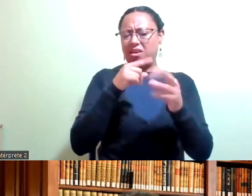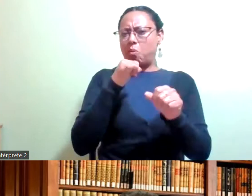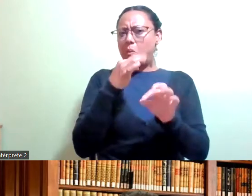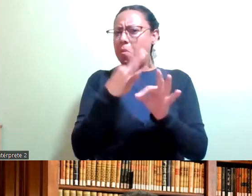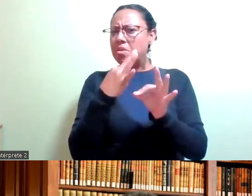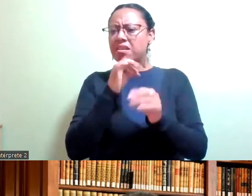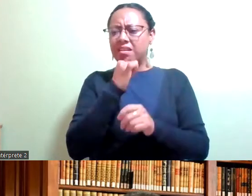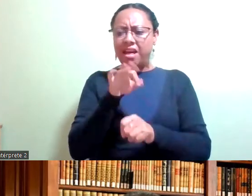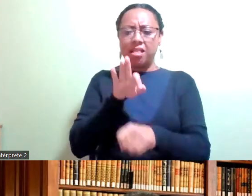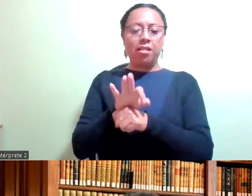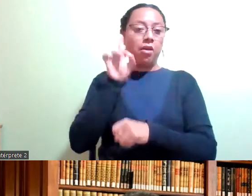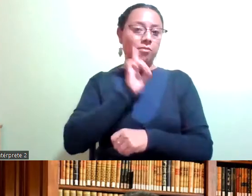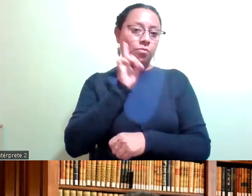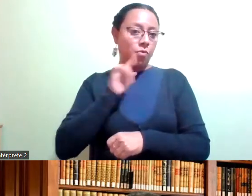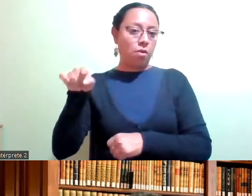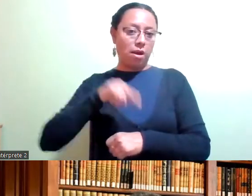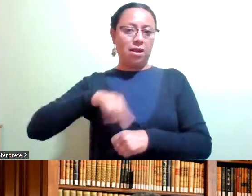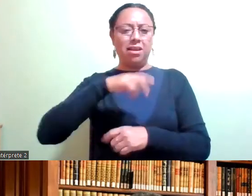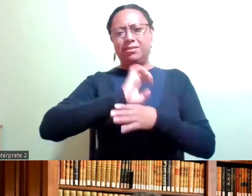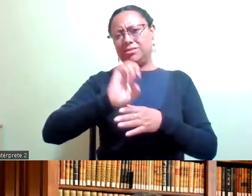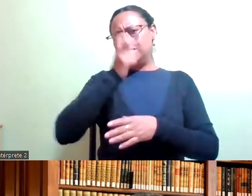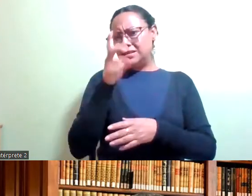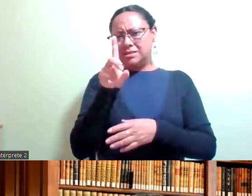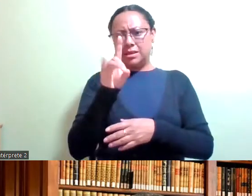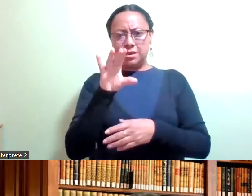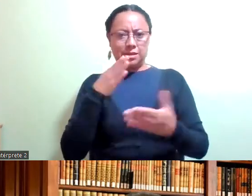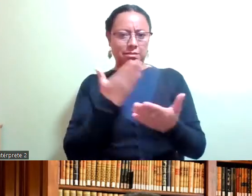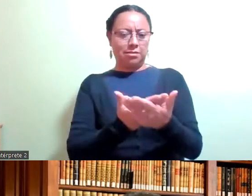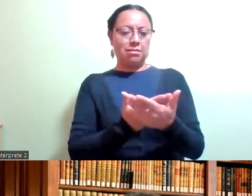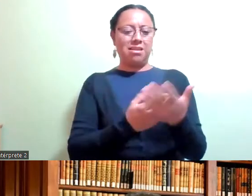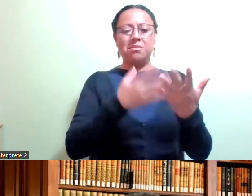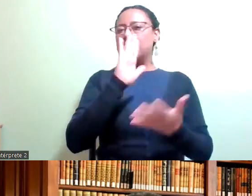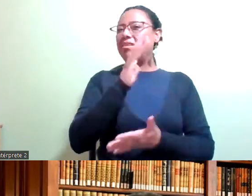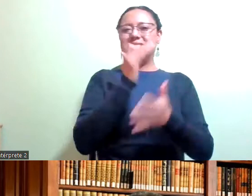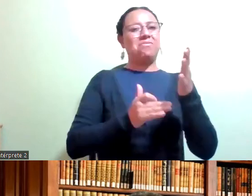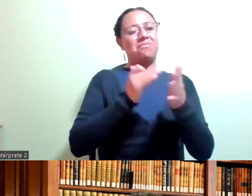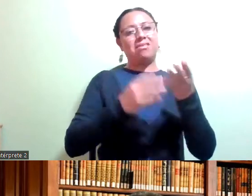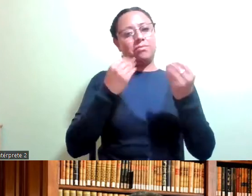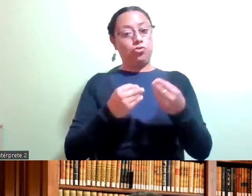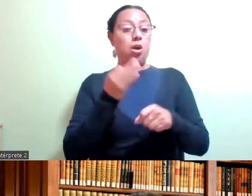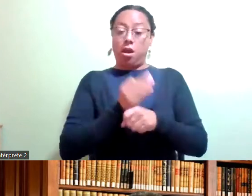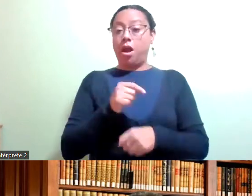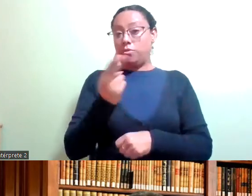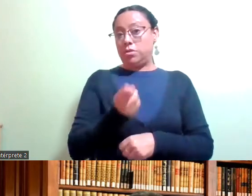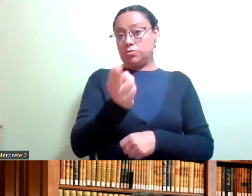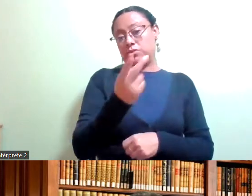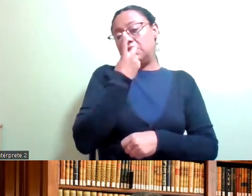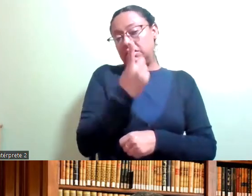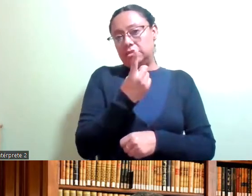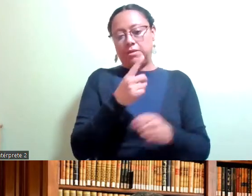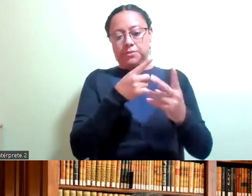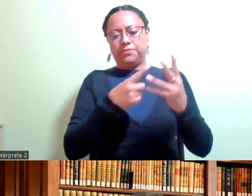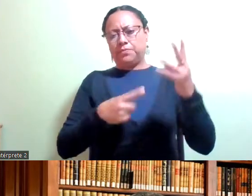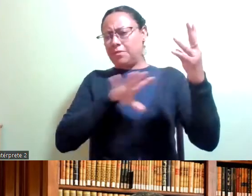es carente de esta argumentación. Ahorita usted lo está mencionando de manera general, pero no en el dictamen no se establece en